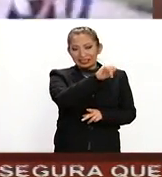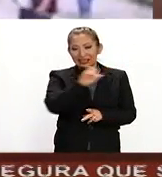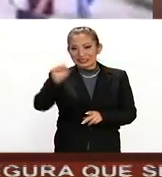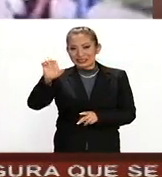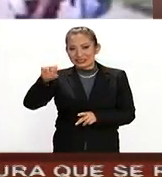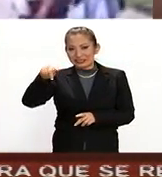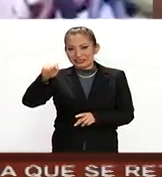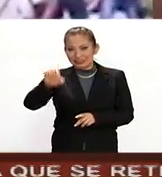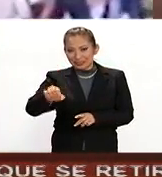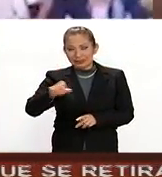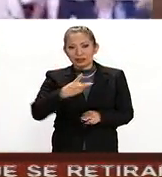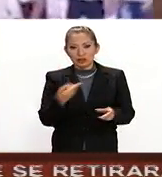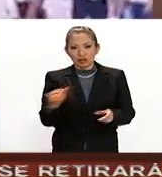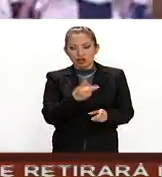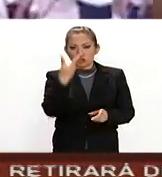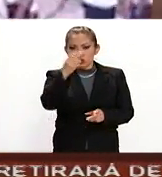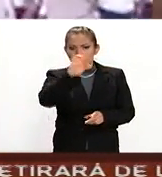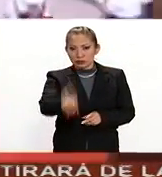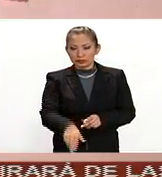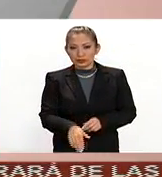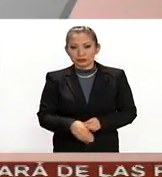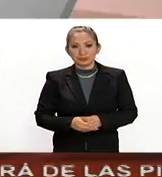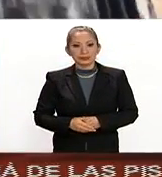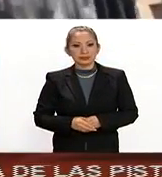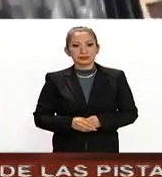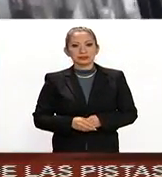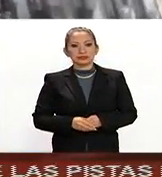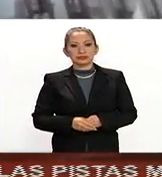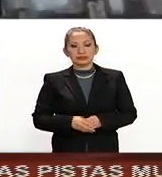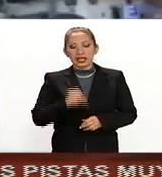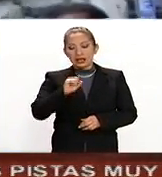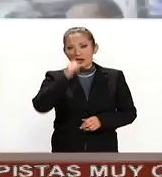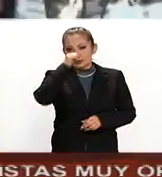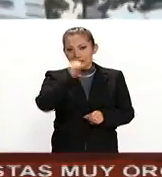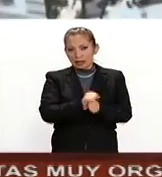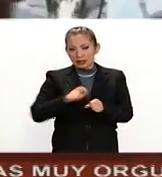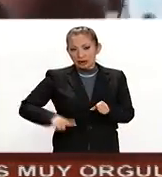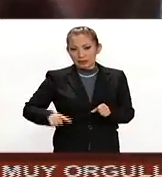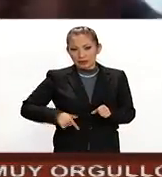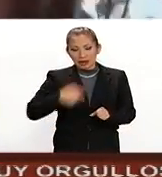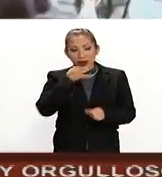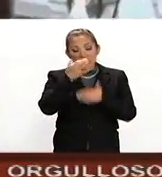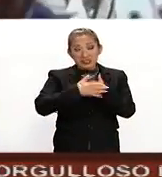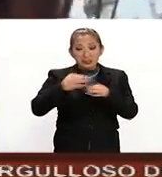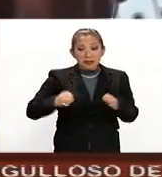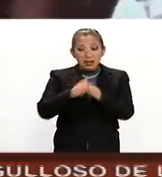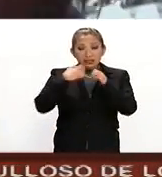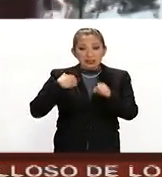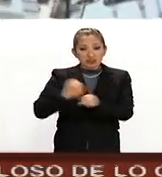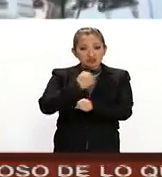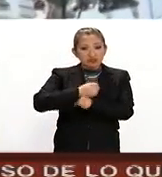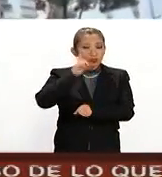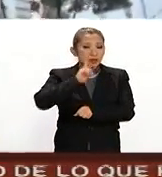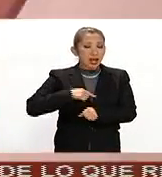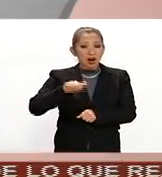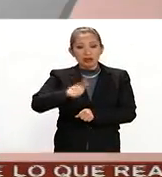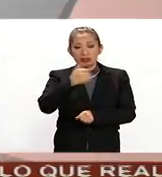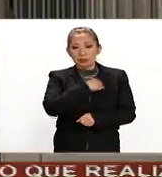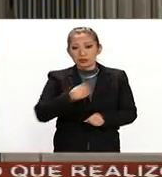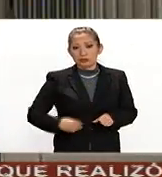CENTE y la coordinadora que dejó 2 muertos. Segov emite alerta de violencia de género para 11 municipios de